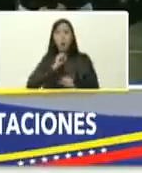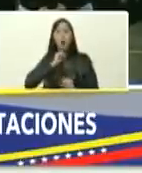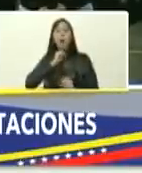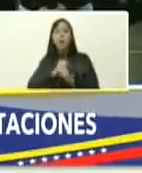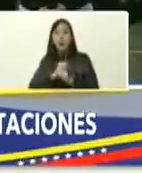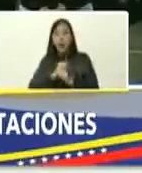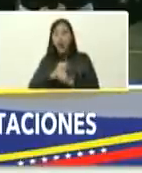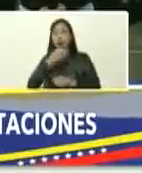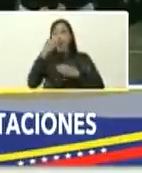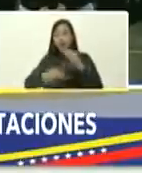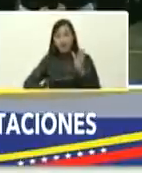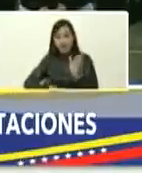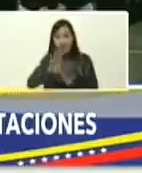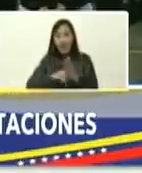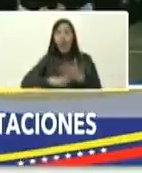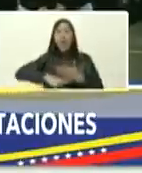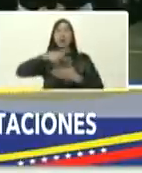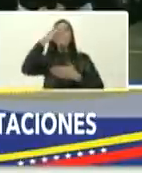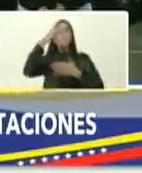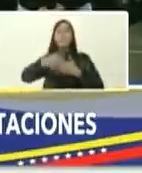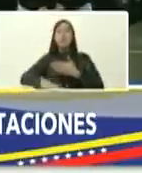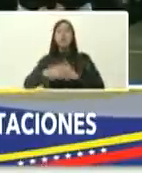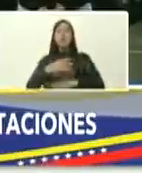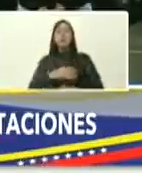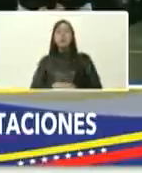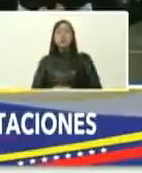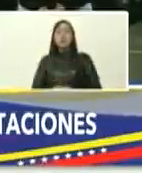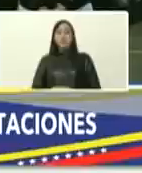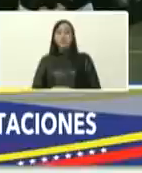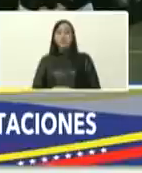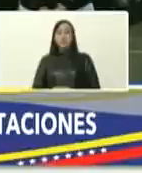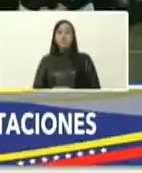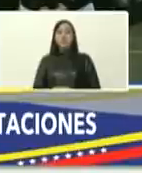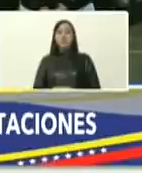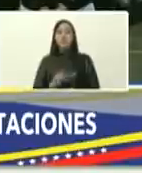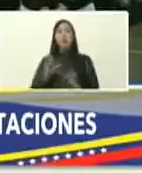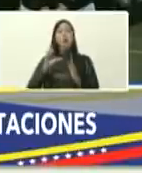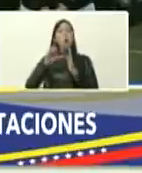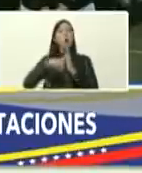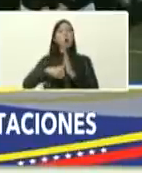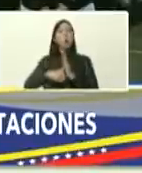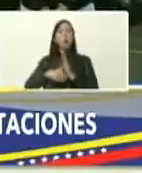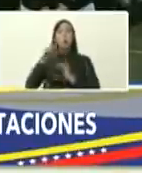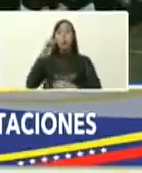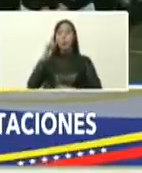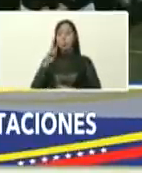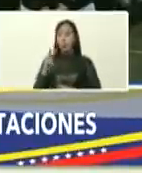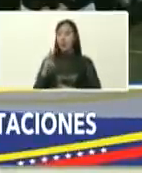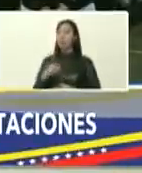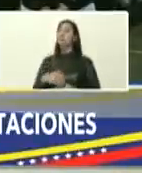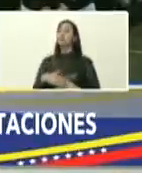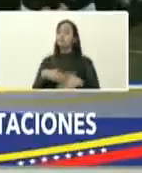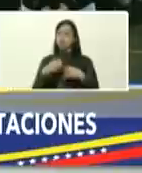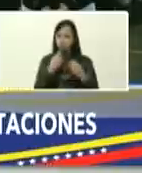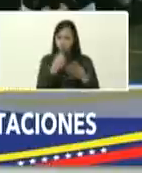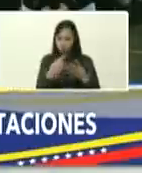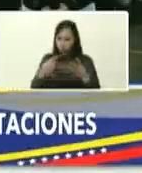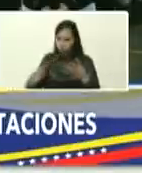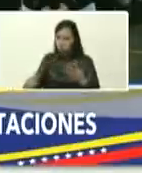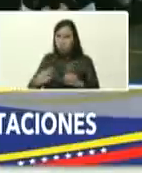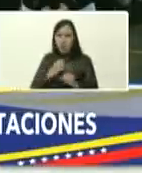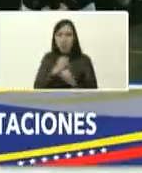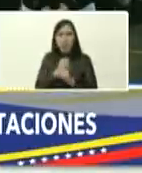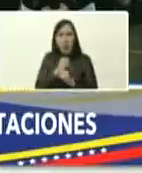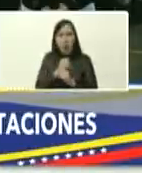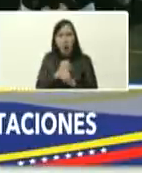a producir, a planificar y que luego ven el fruto de su trabajo,